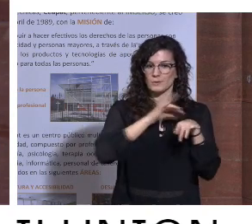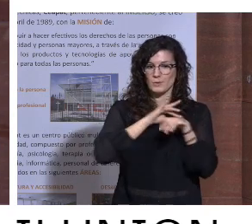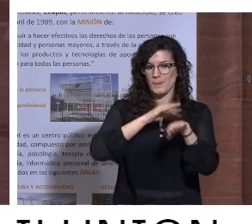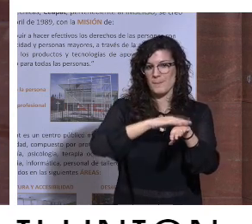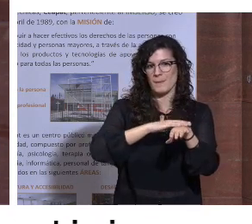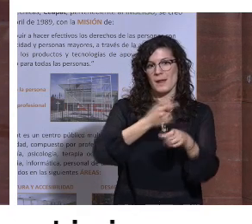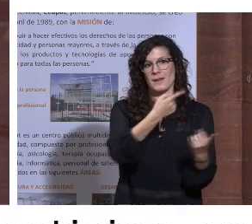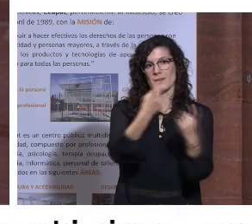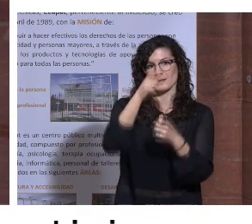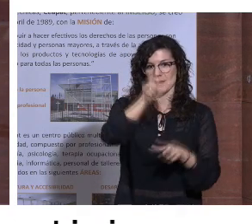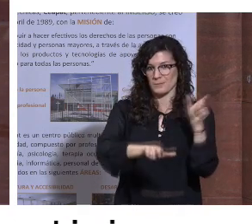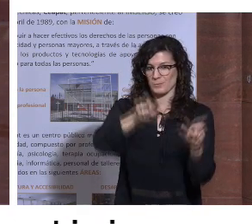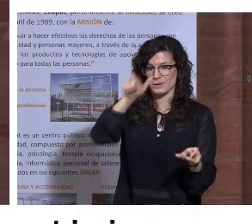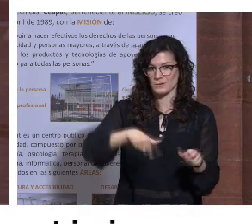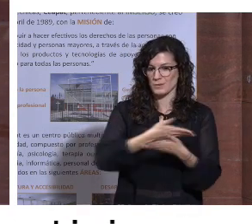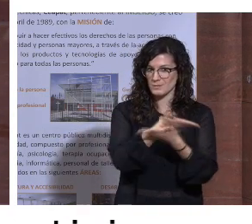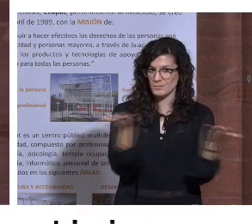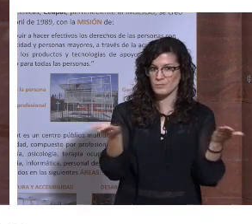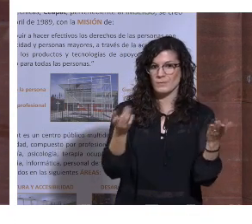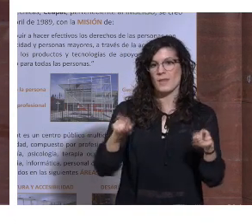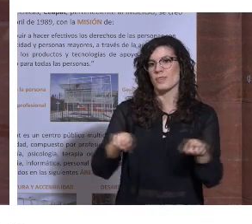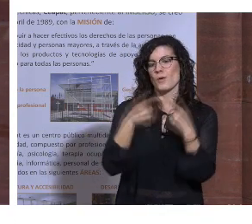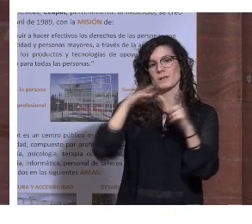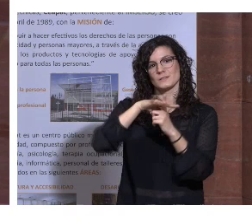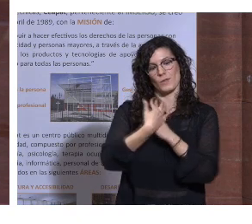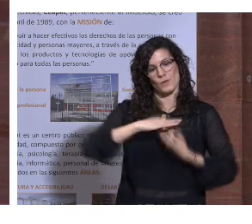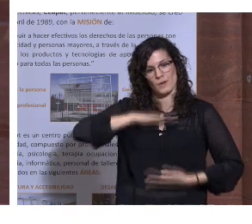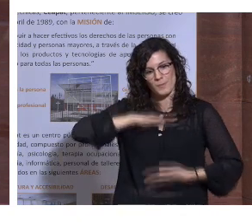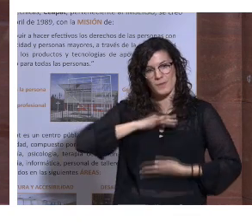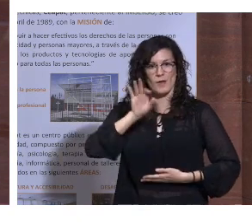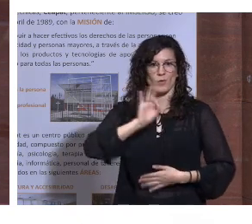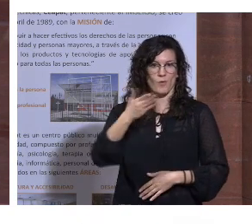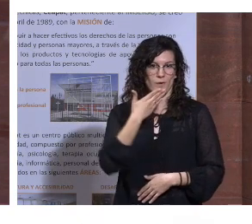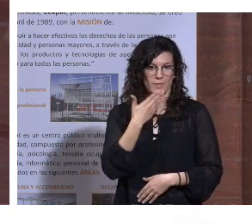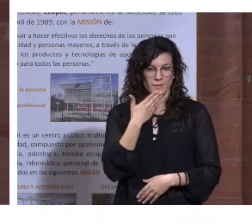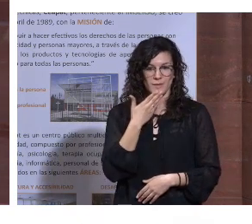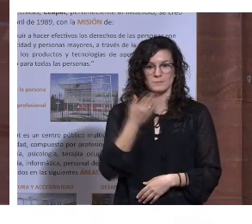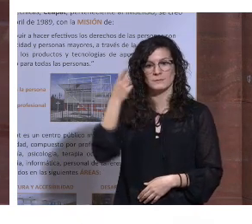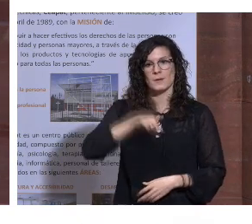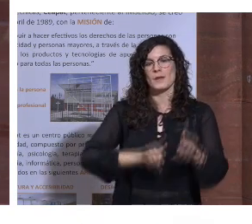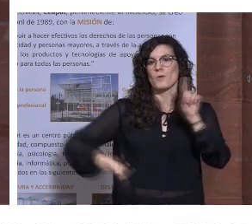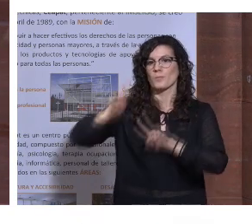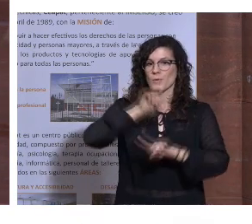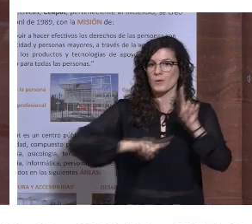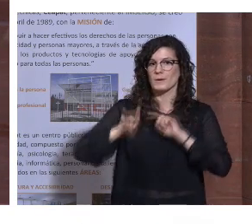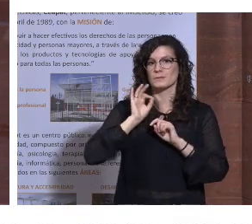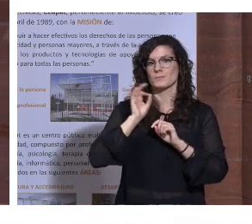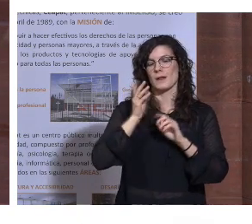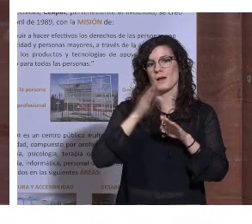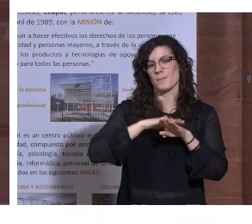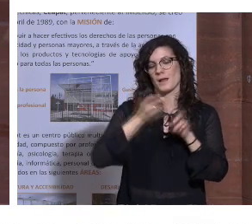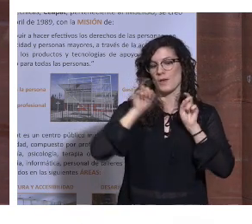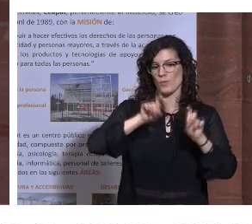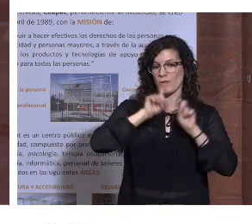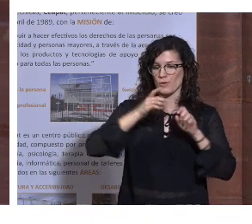todas las personas con sus distintos perfiles de capacidades o edad, problemáticas y retos en educación inclusiva e